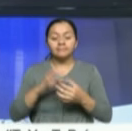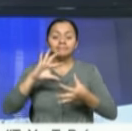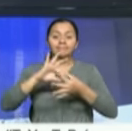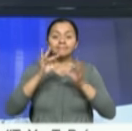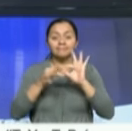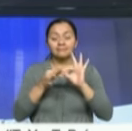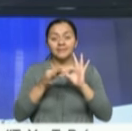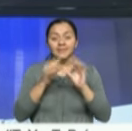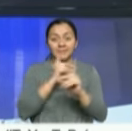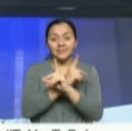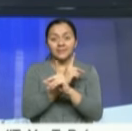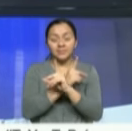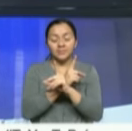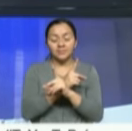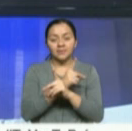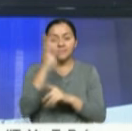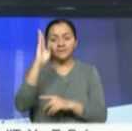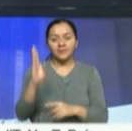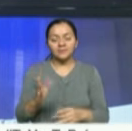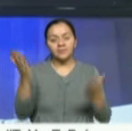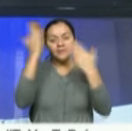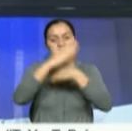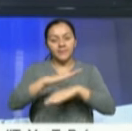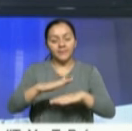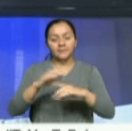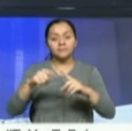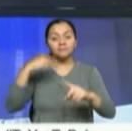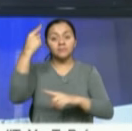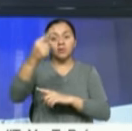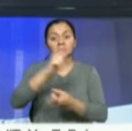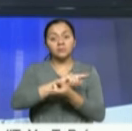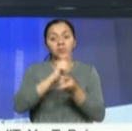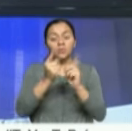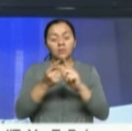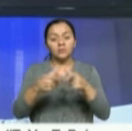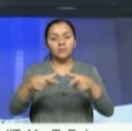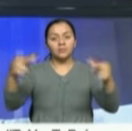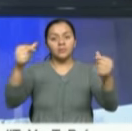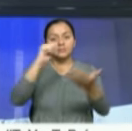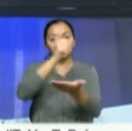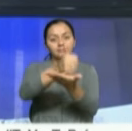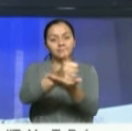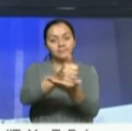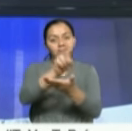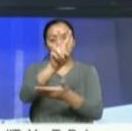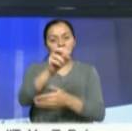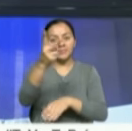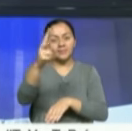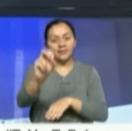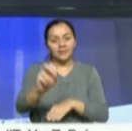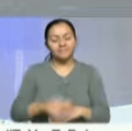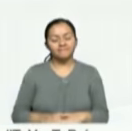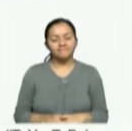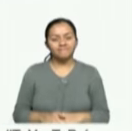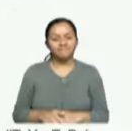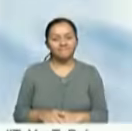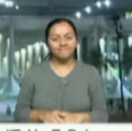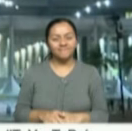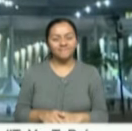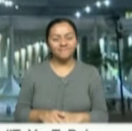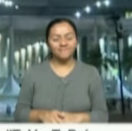Río 2016 llegaron a su fin. El próximo encuentro será en la capital japonesa en el 2020.